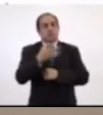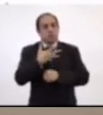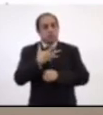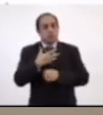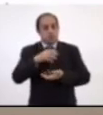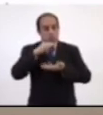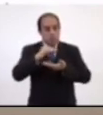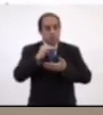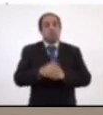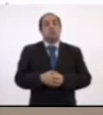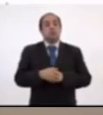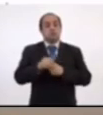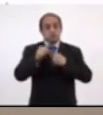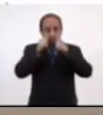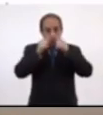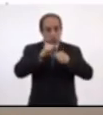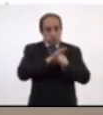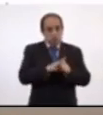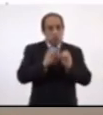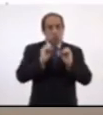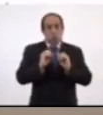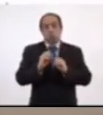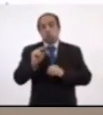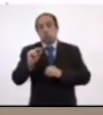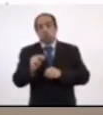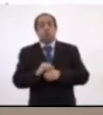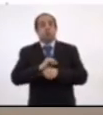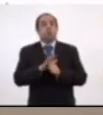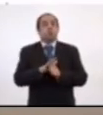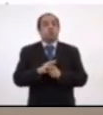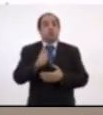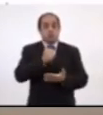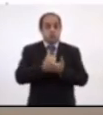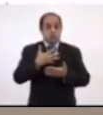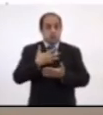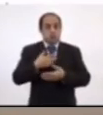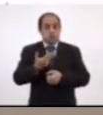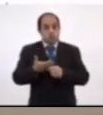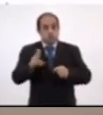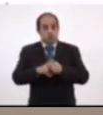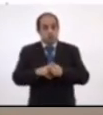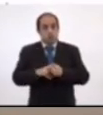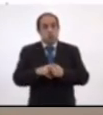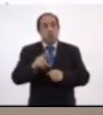tenemos capacidad de atención COVID y atención no COVID. En el caso de la ciudad, nuestros hospitales de